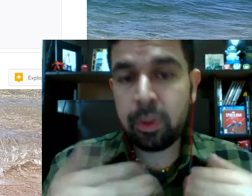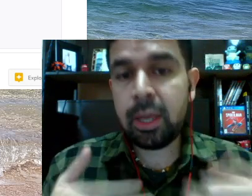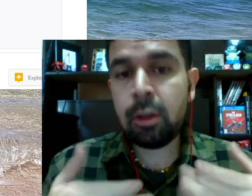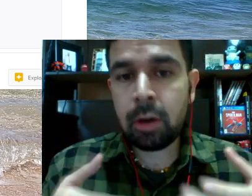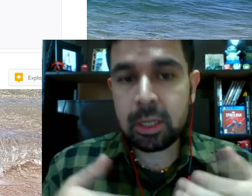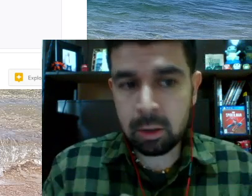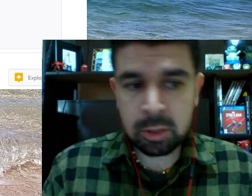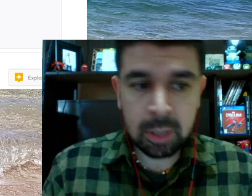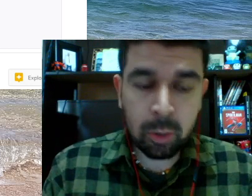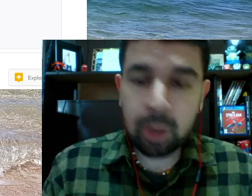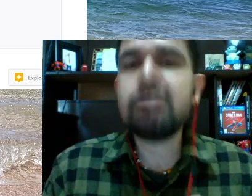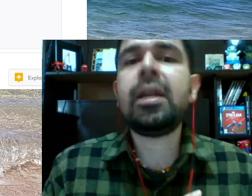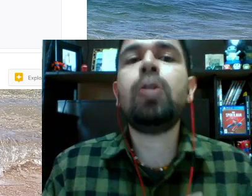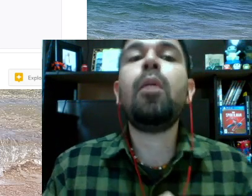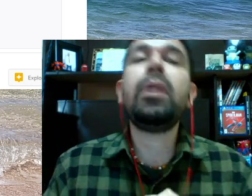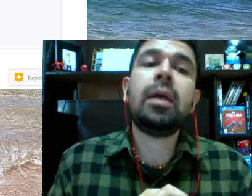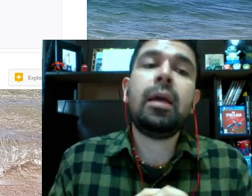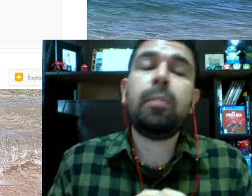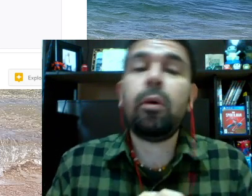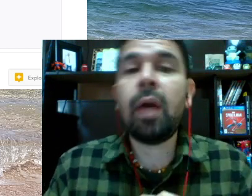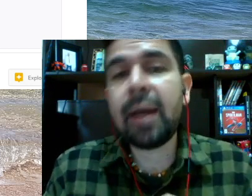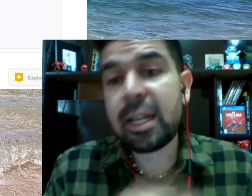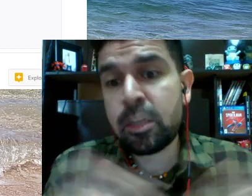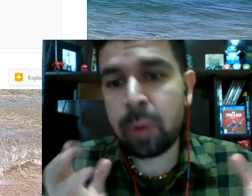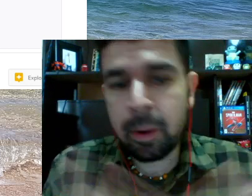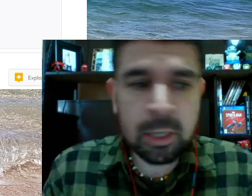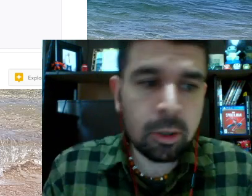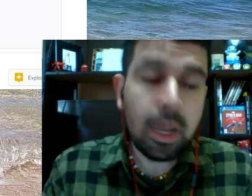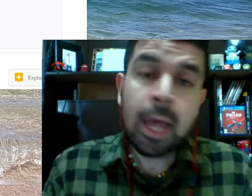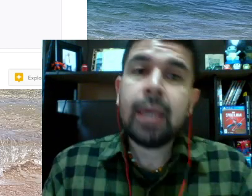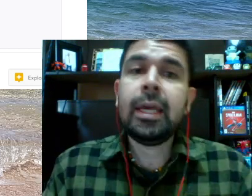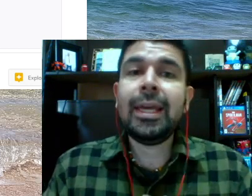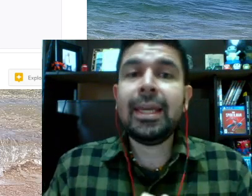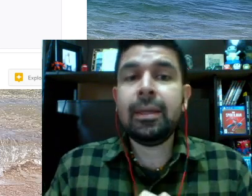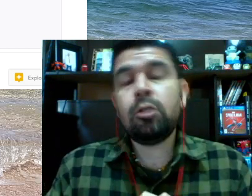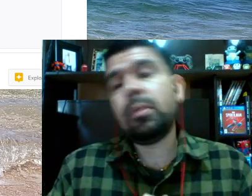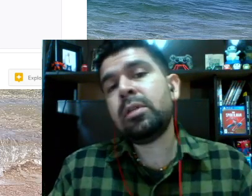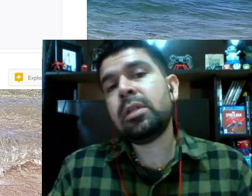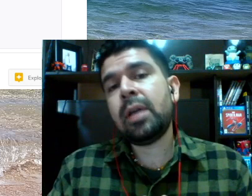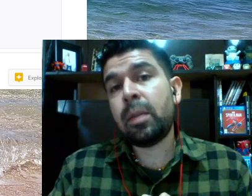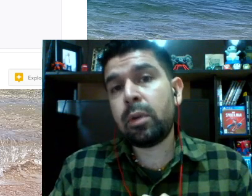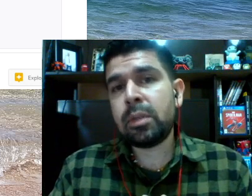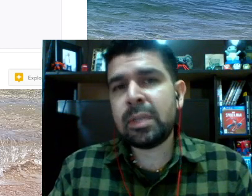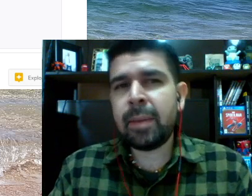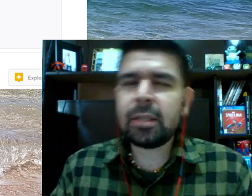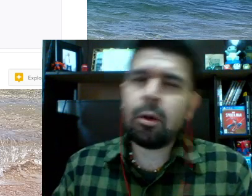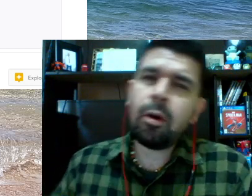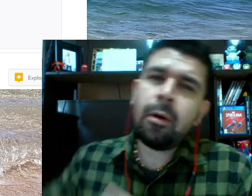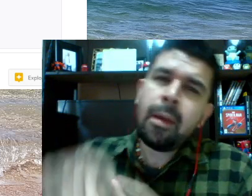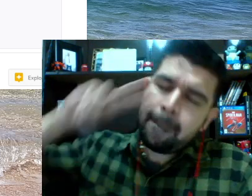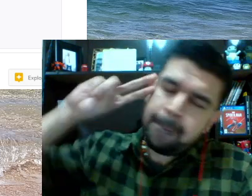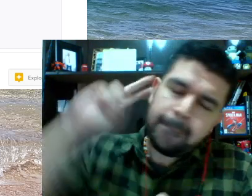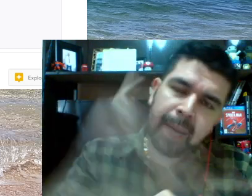pudiendo hacerlo de acuerdo puede ser todo por este programa gracias por haberlo visto y nos vemos hasta la próxima semana hasta